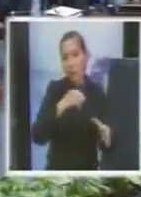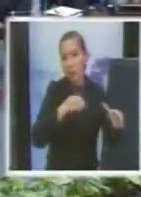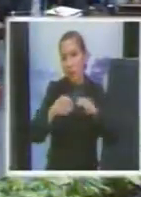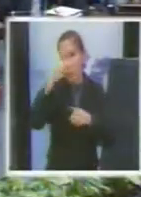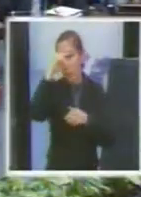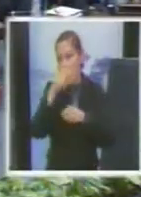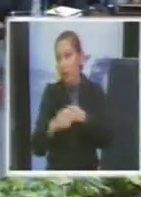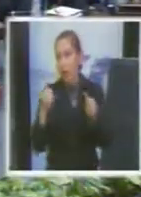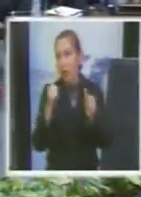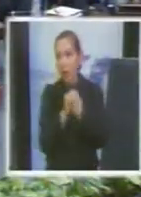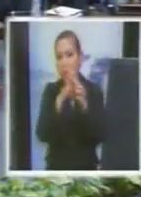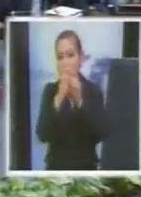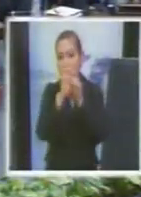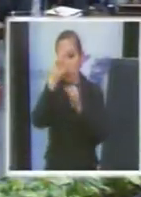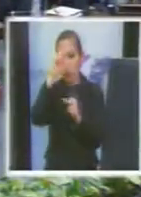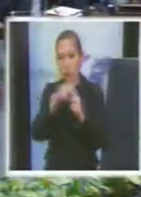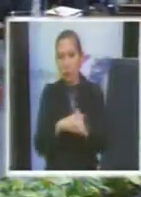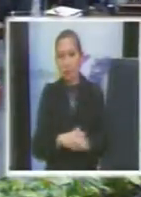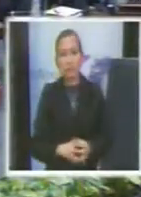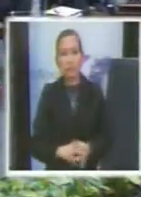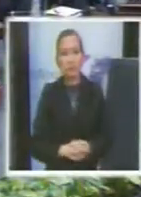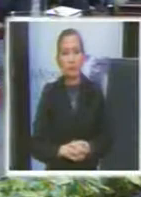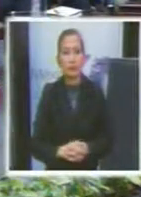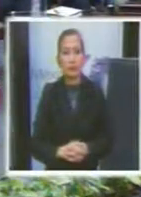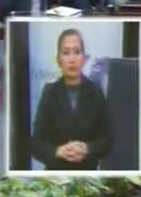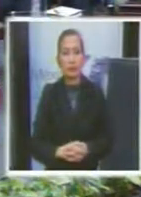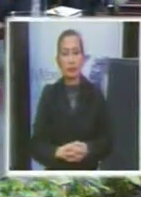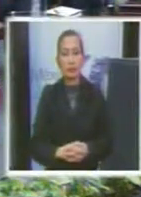de México con la Unión Europea?